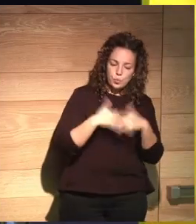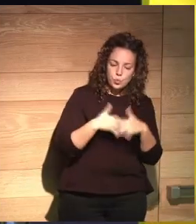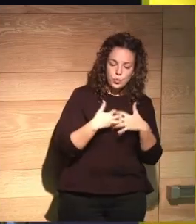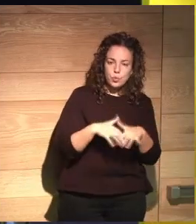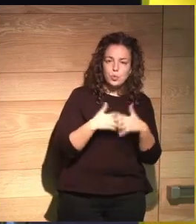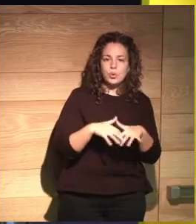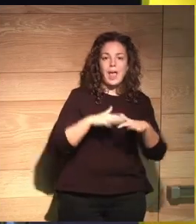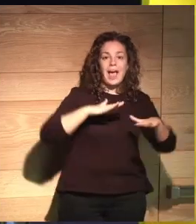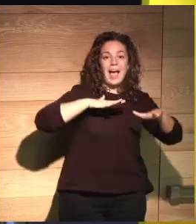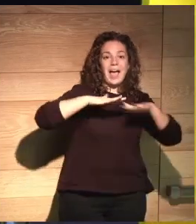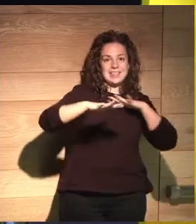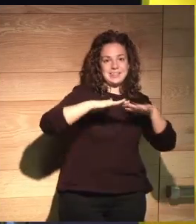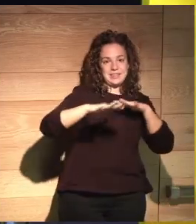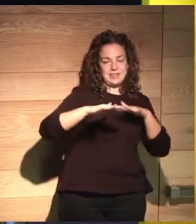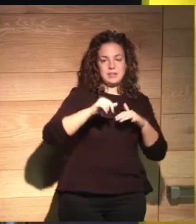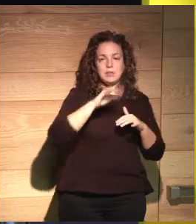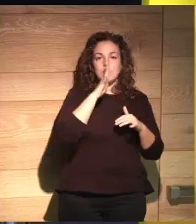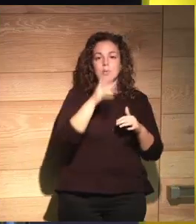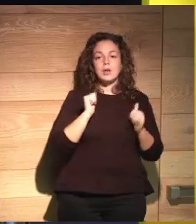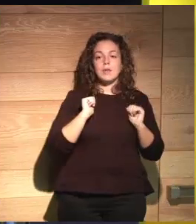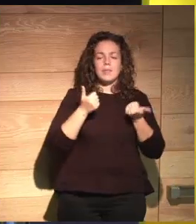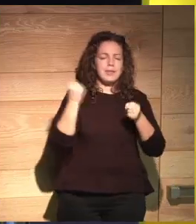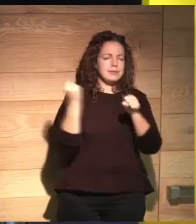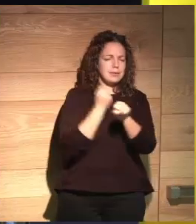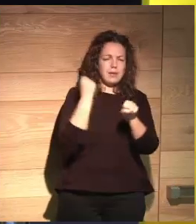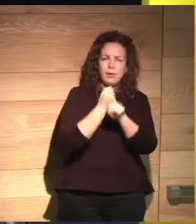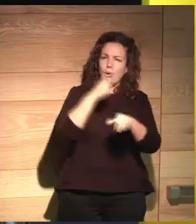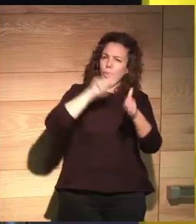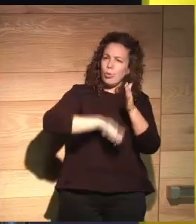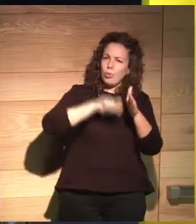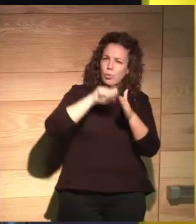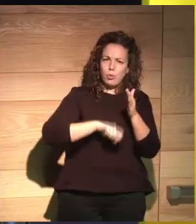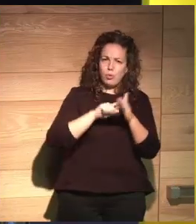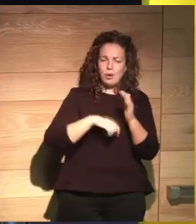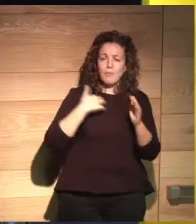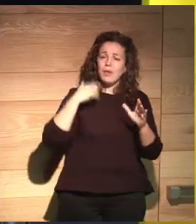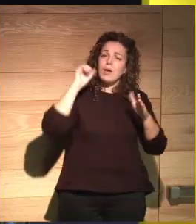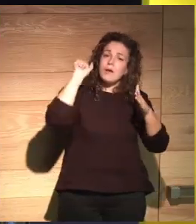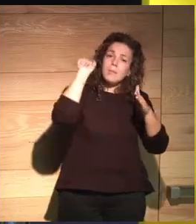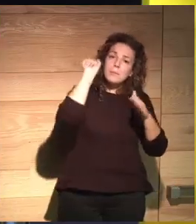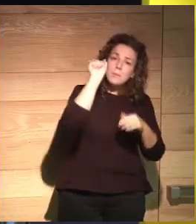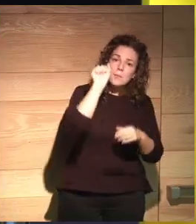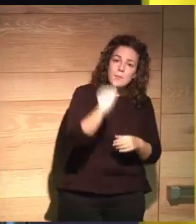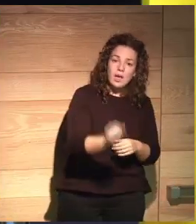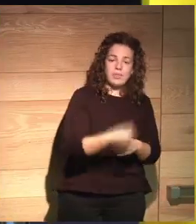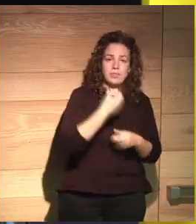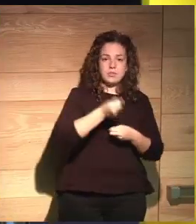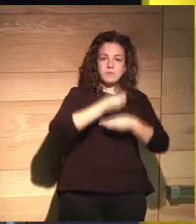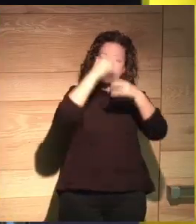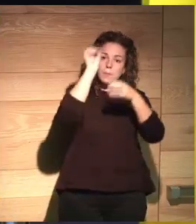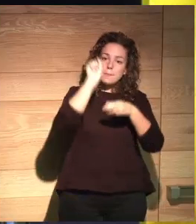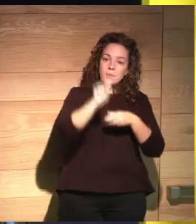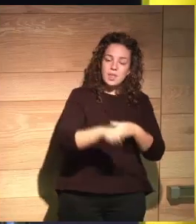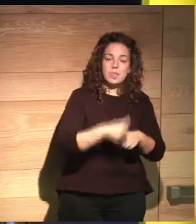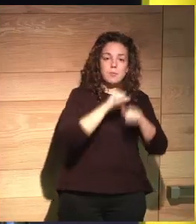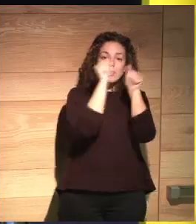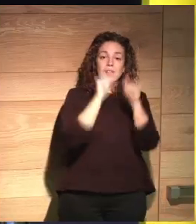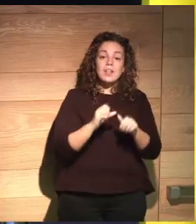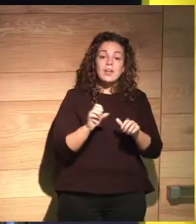asset es cierto que está trabajando durísimo pero está vacío o sea es una nueva modalidad que se